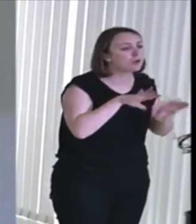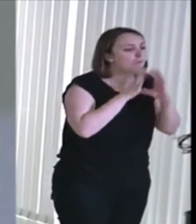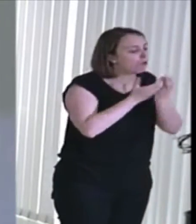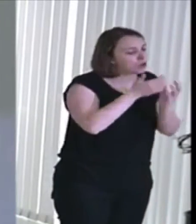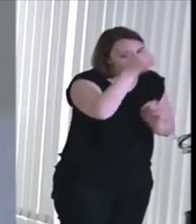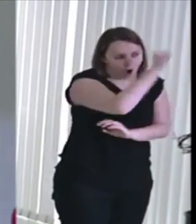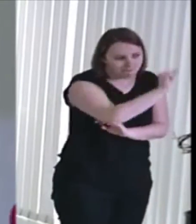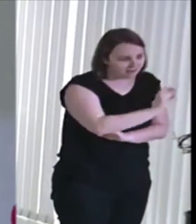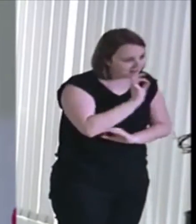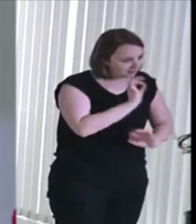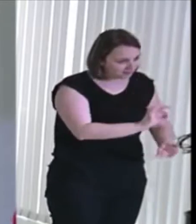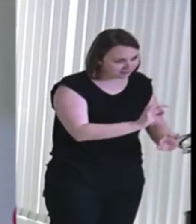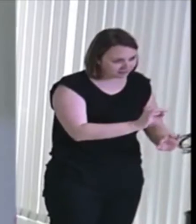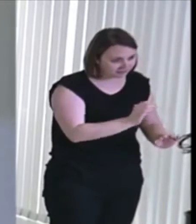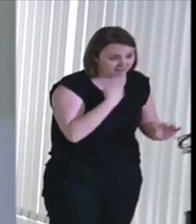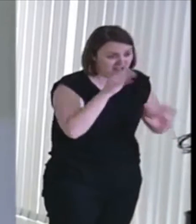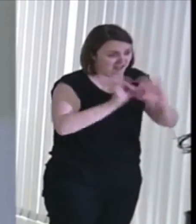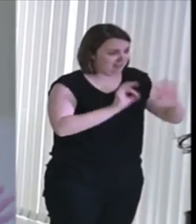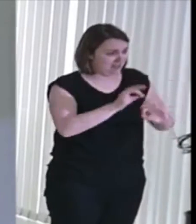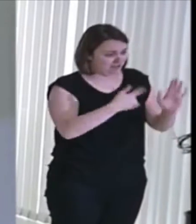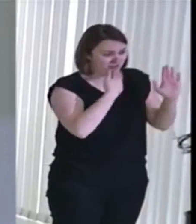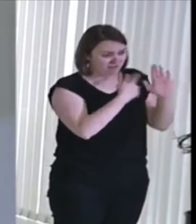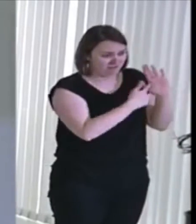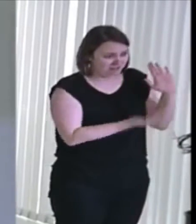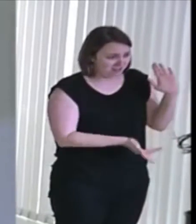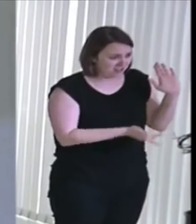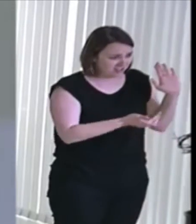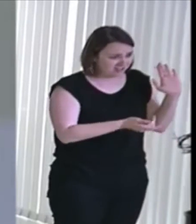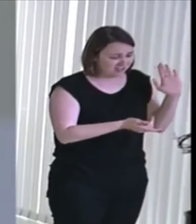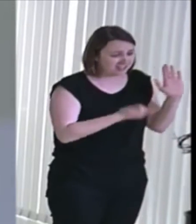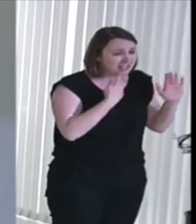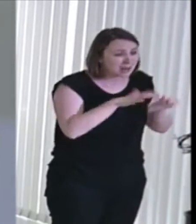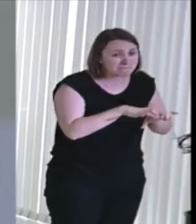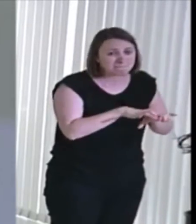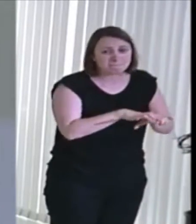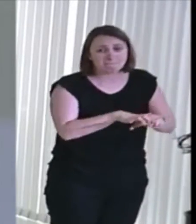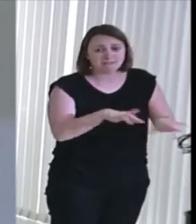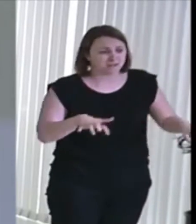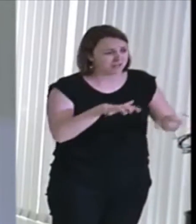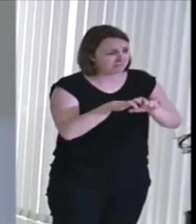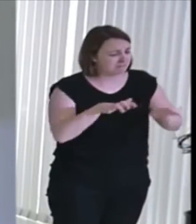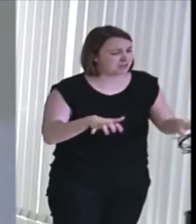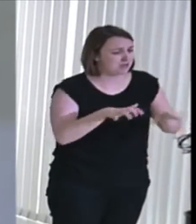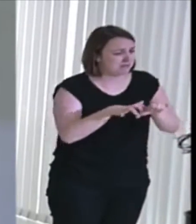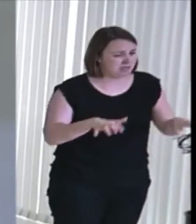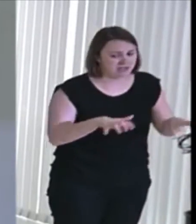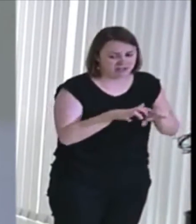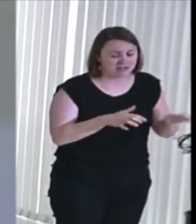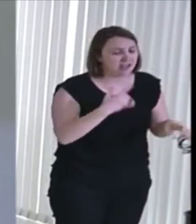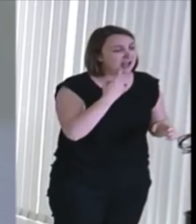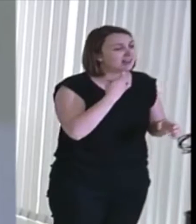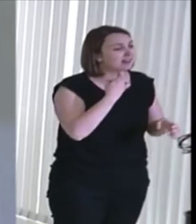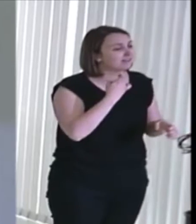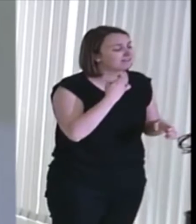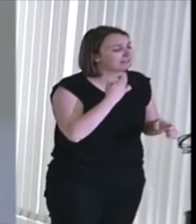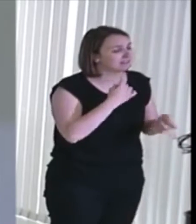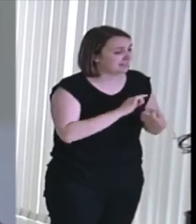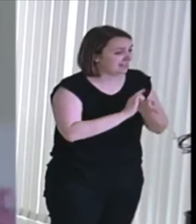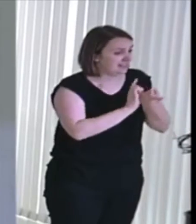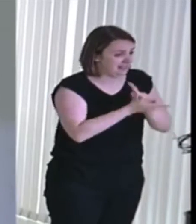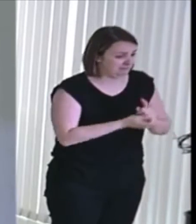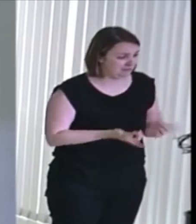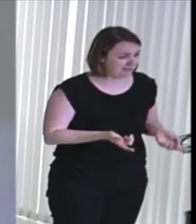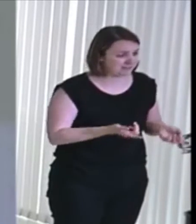Y es que son los datos, y están ahí, son mayoría, y te enfrentas a que hay que cambiar. Y tenemos que